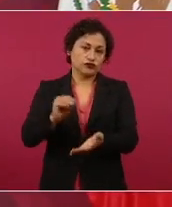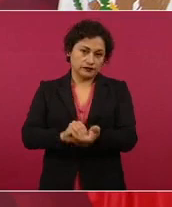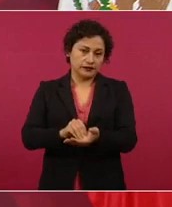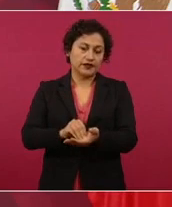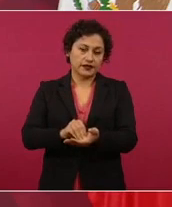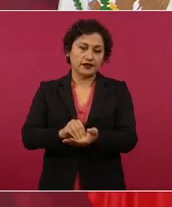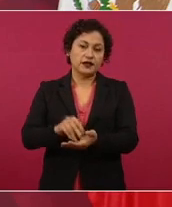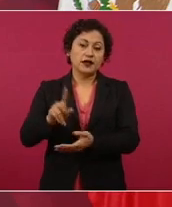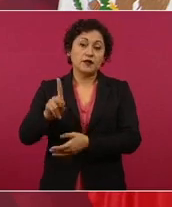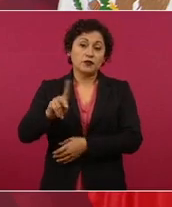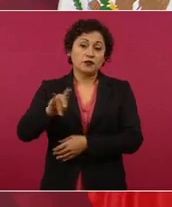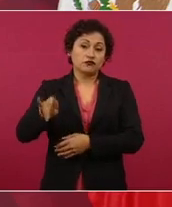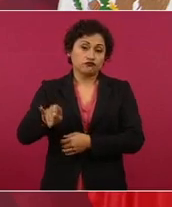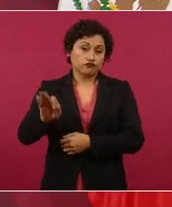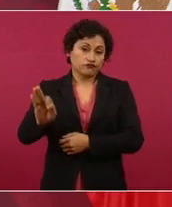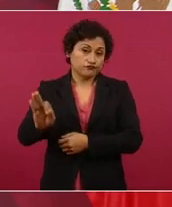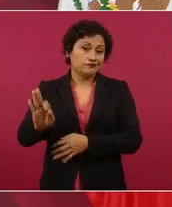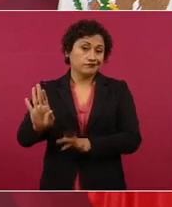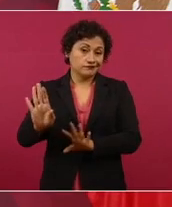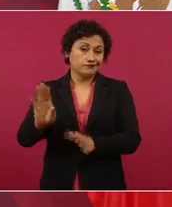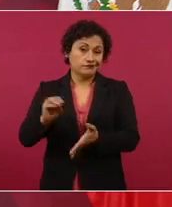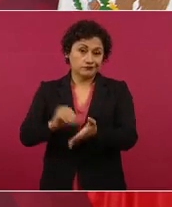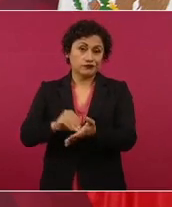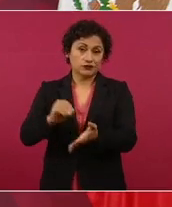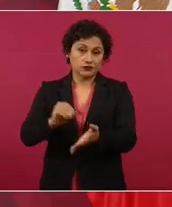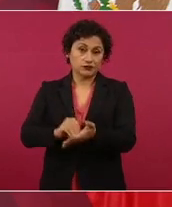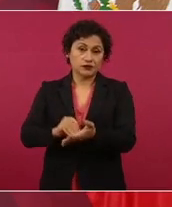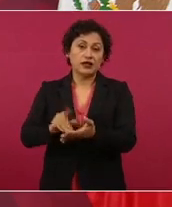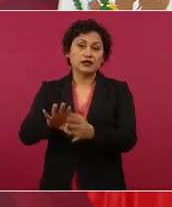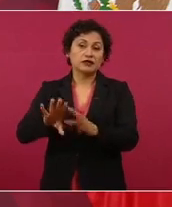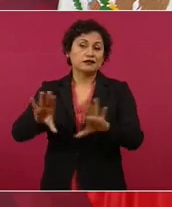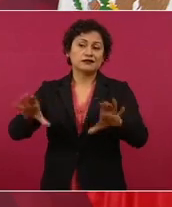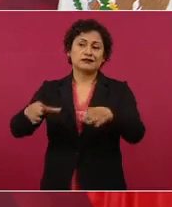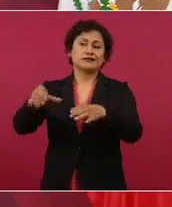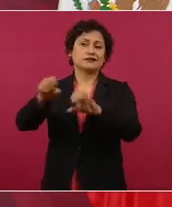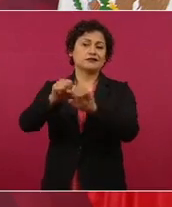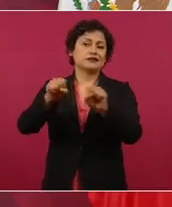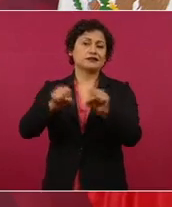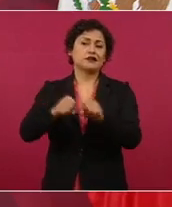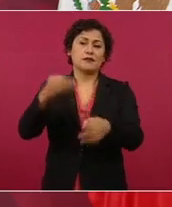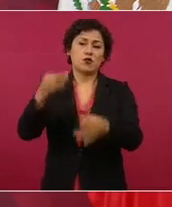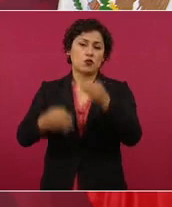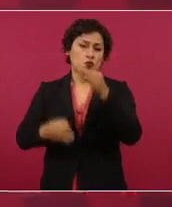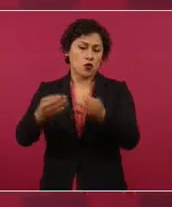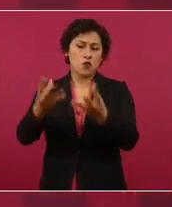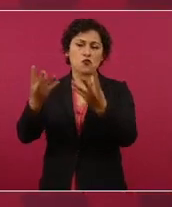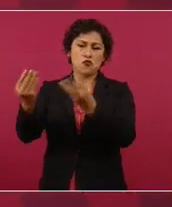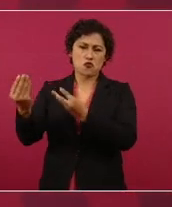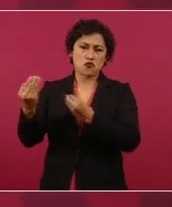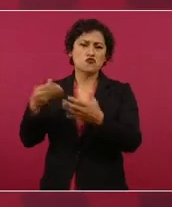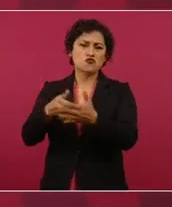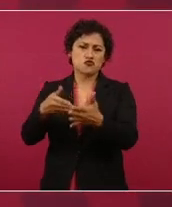Judicial y de todo lo que tiene que ver con la impartición de justicia. Pero vamos a seguir.